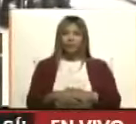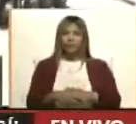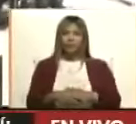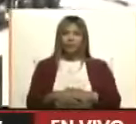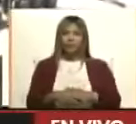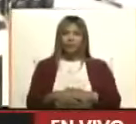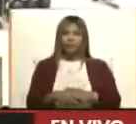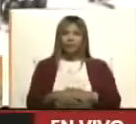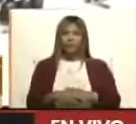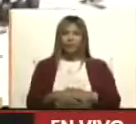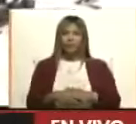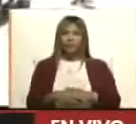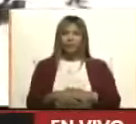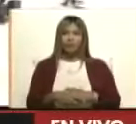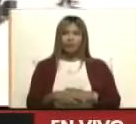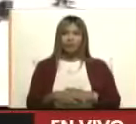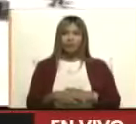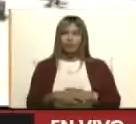Venezuela.